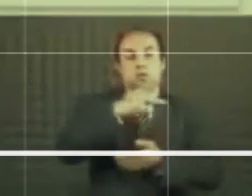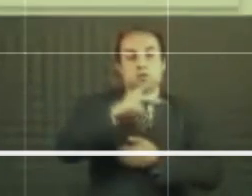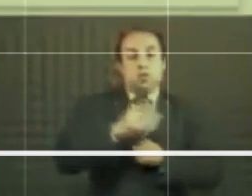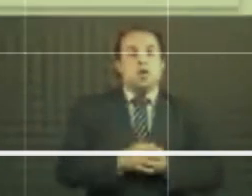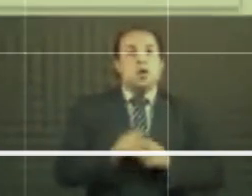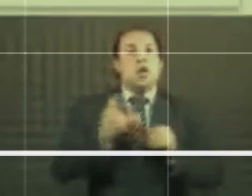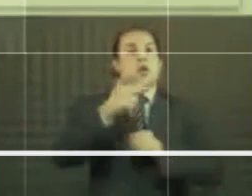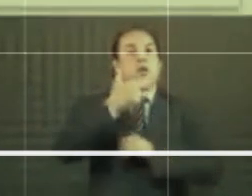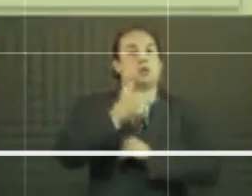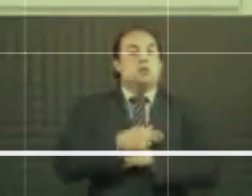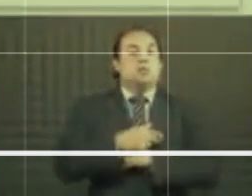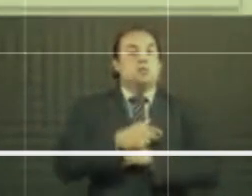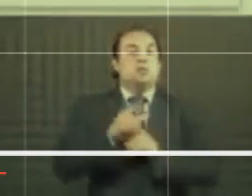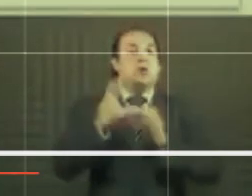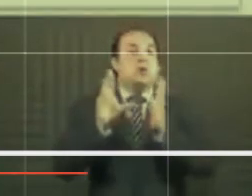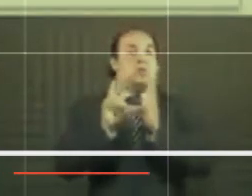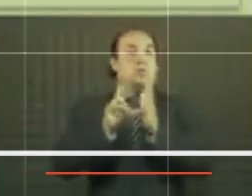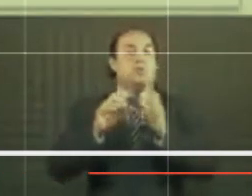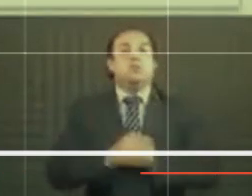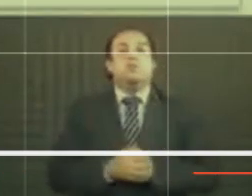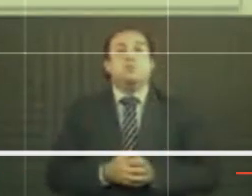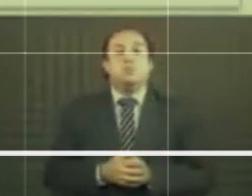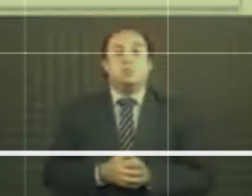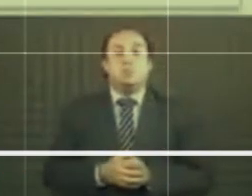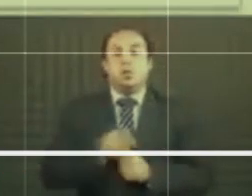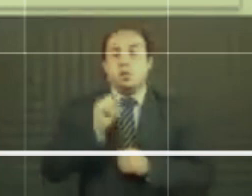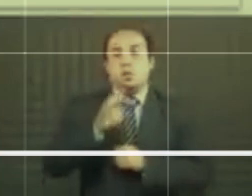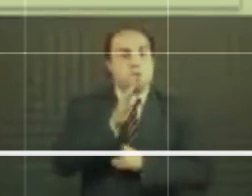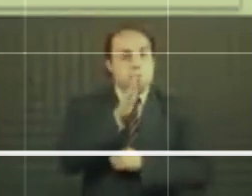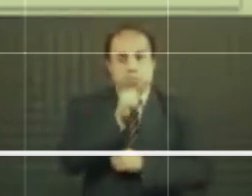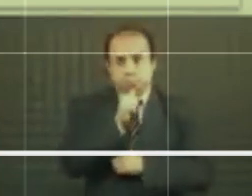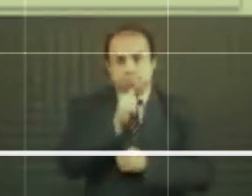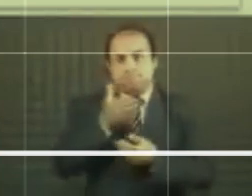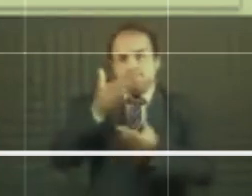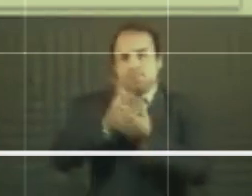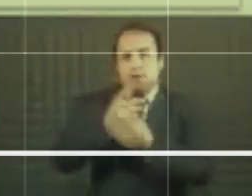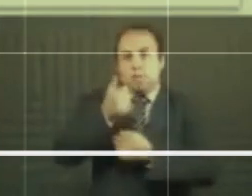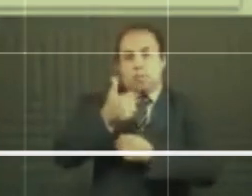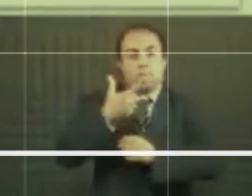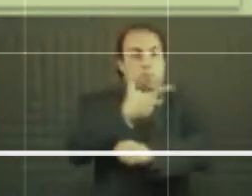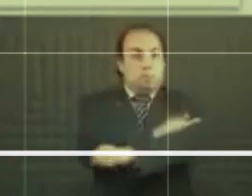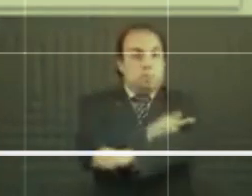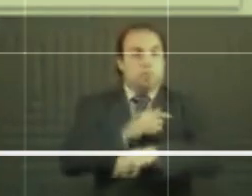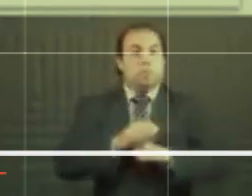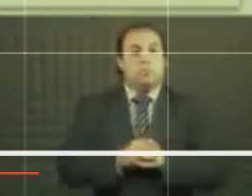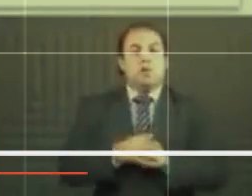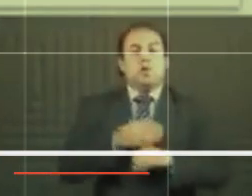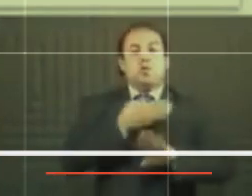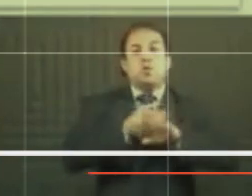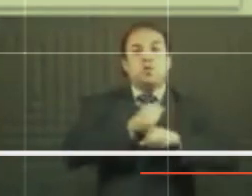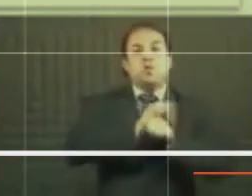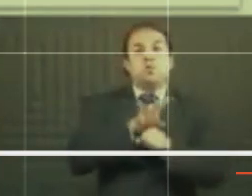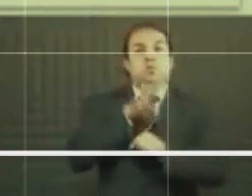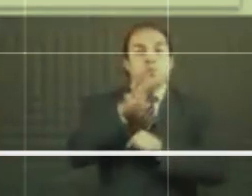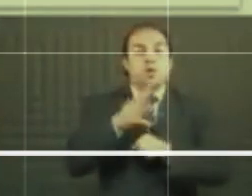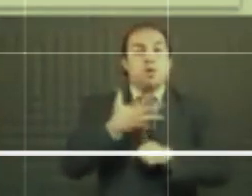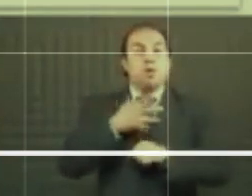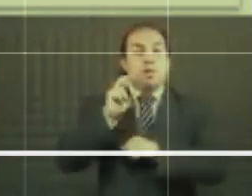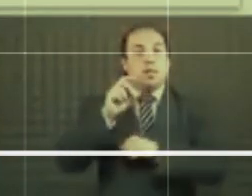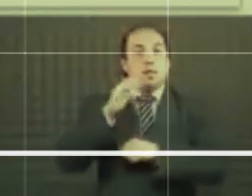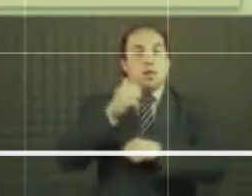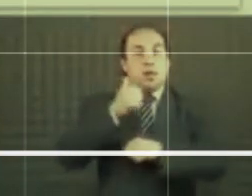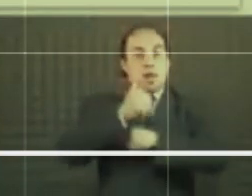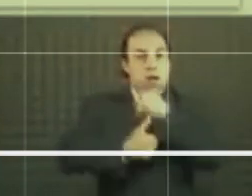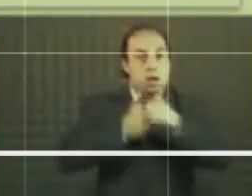Siguiente. También, si ustedes no pudieron acudir a su primera dosis de la vacuna contra la COVID-19 y tienen más de 30